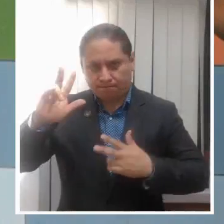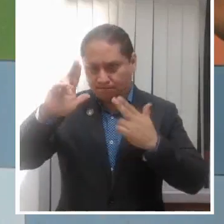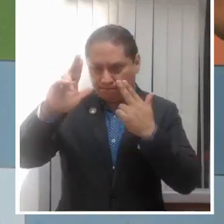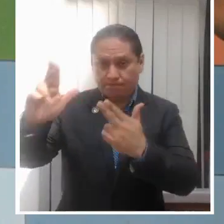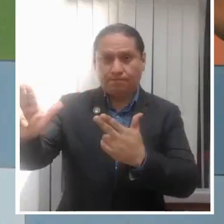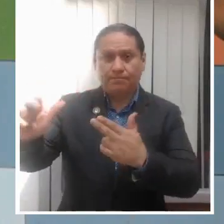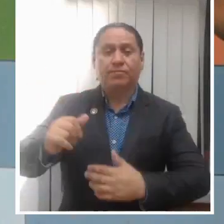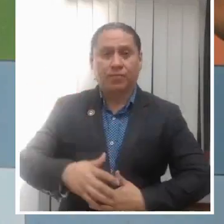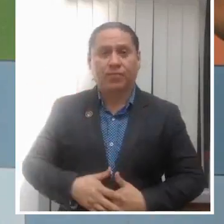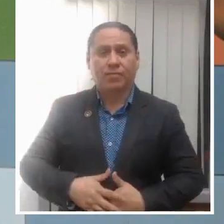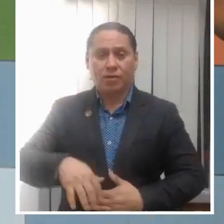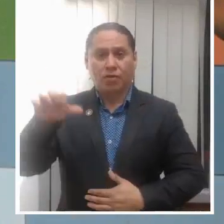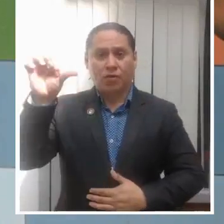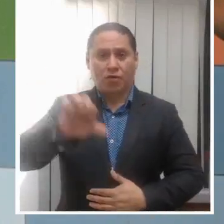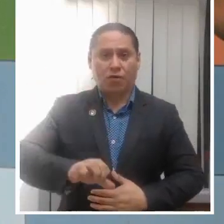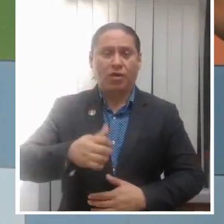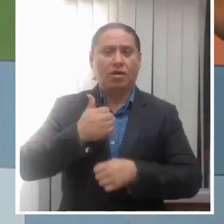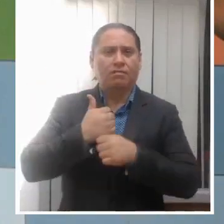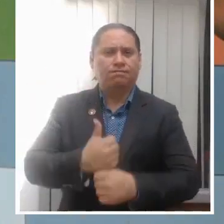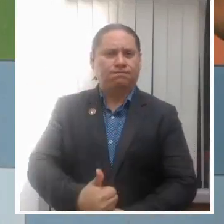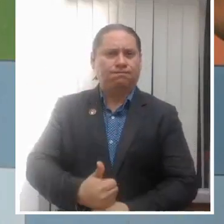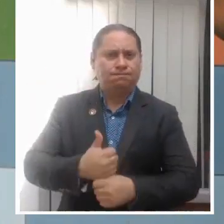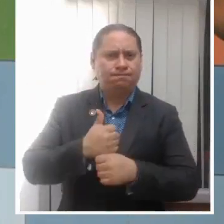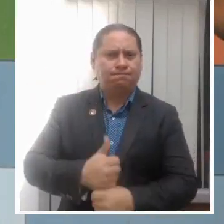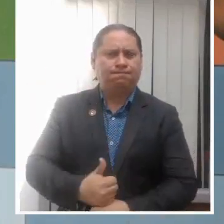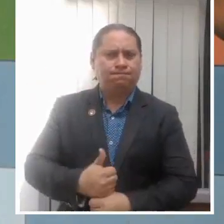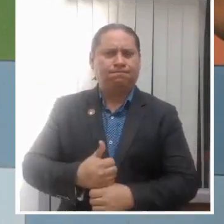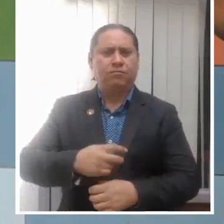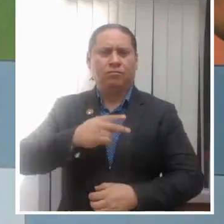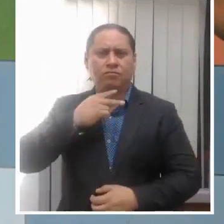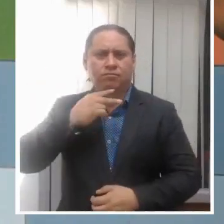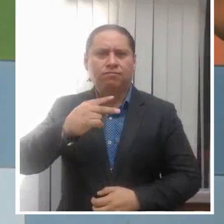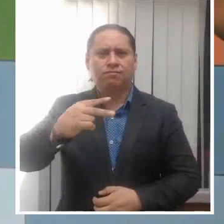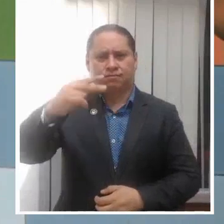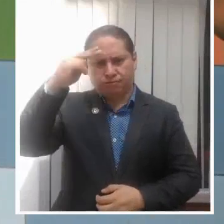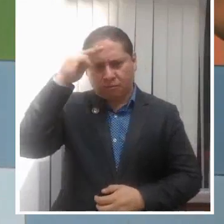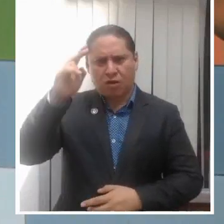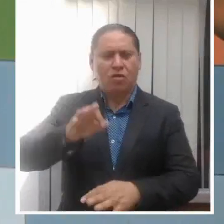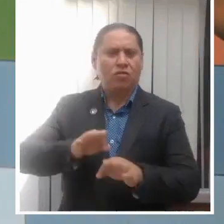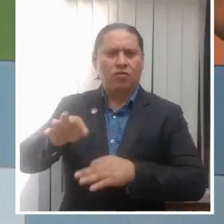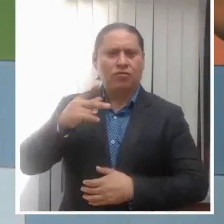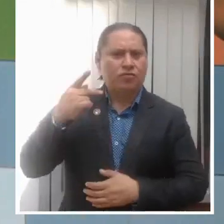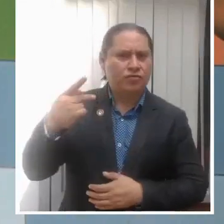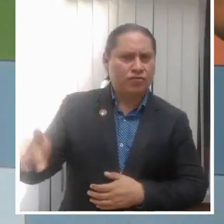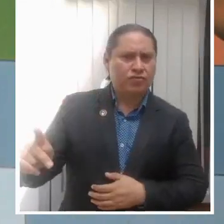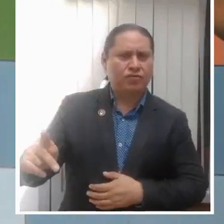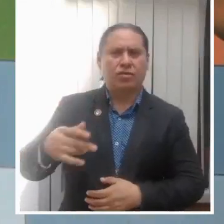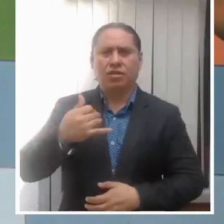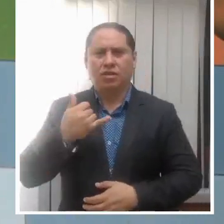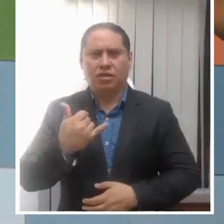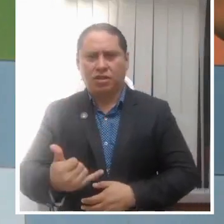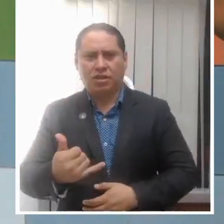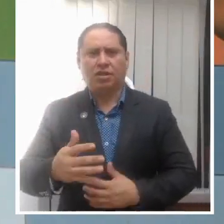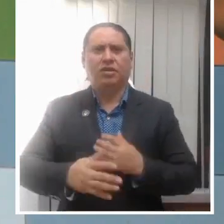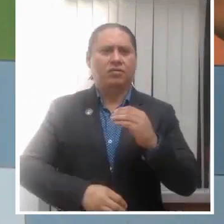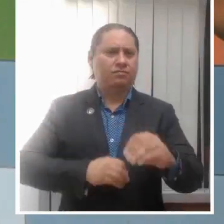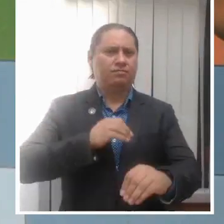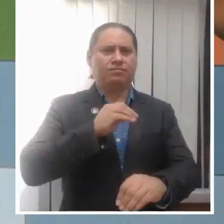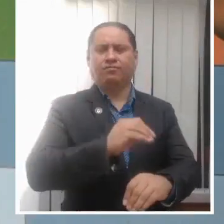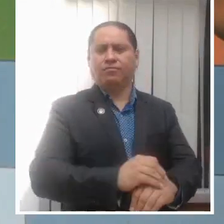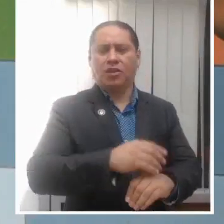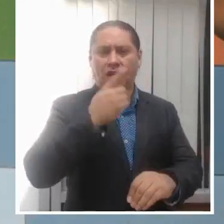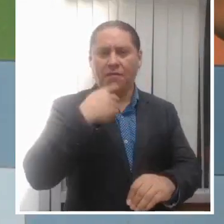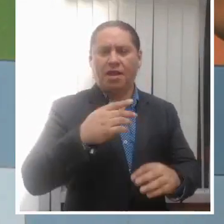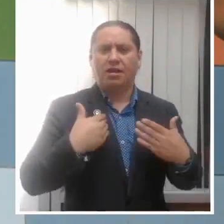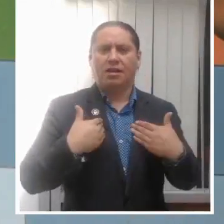homenajeada de hoy ha sufrido la pena de ser ignorada en su trabajo creativo y en sus aportaciones